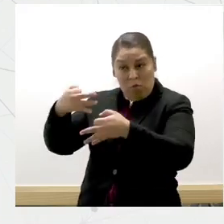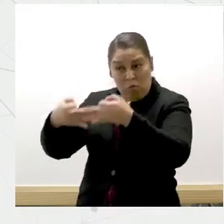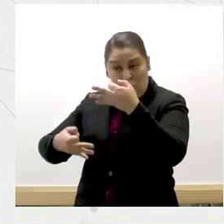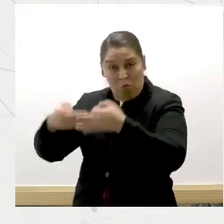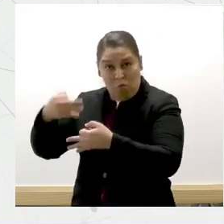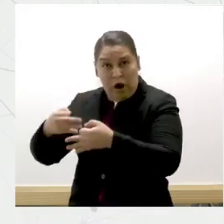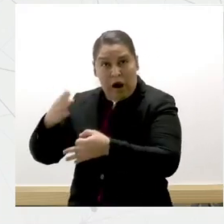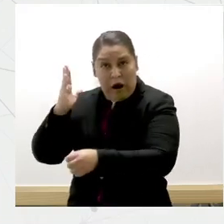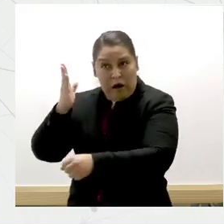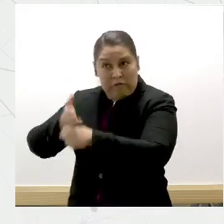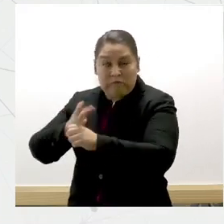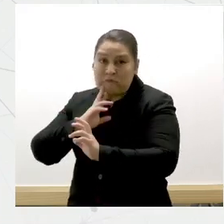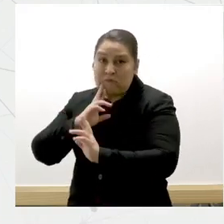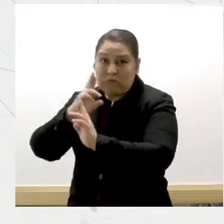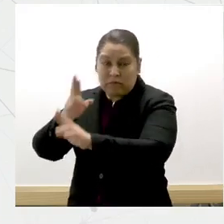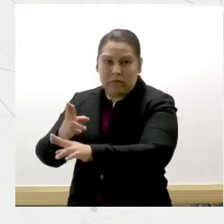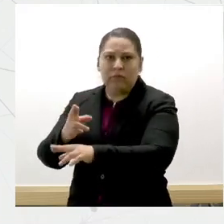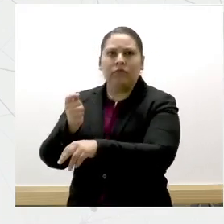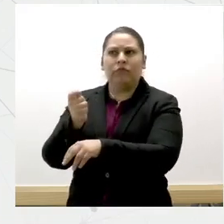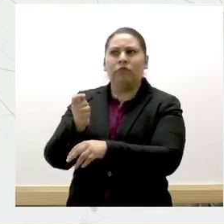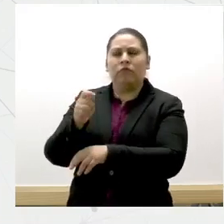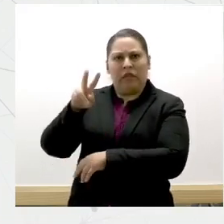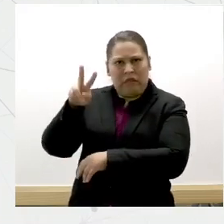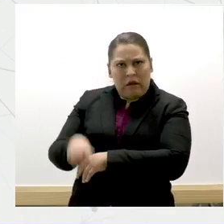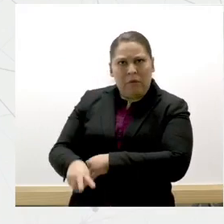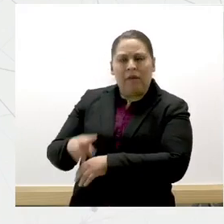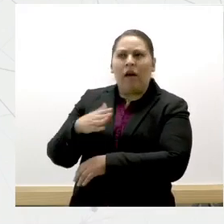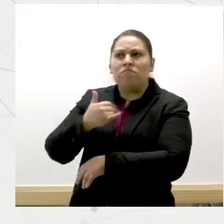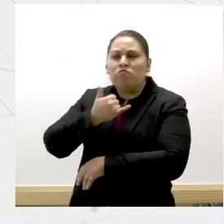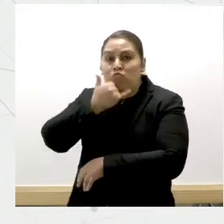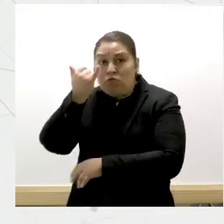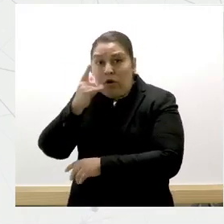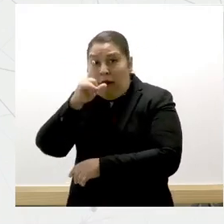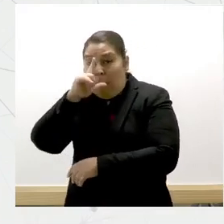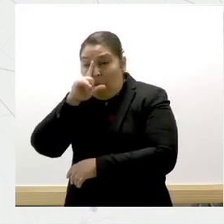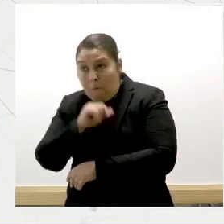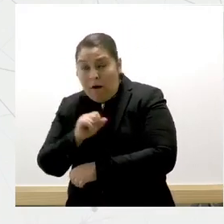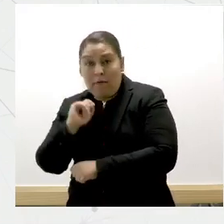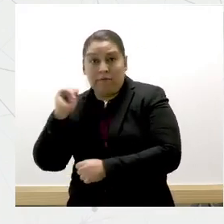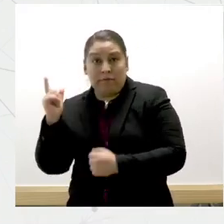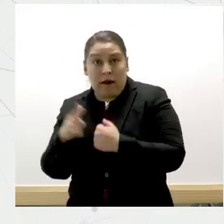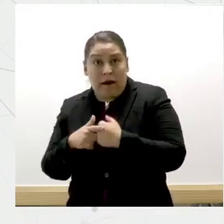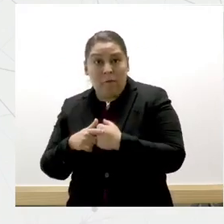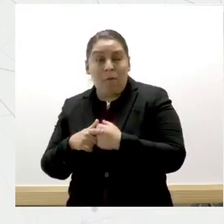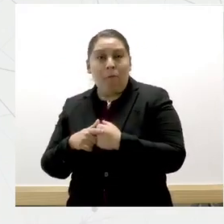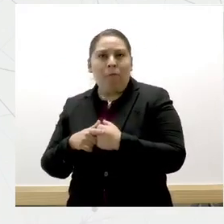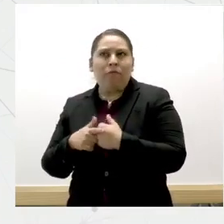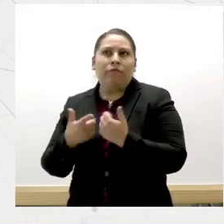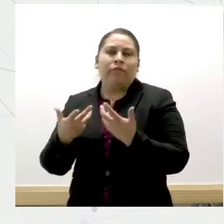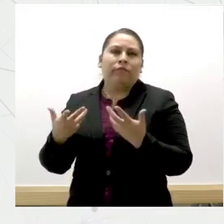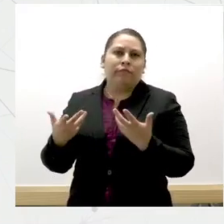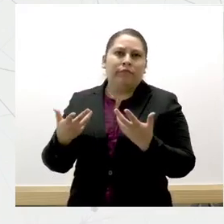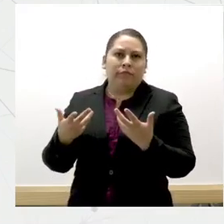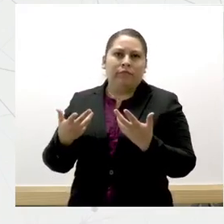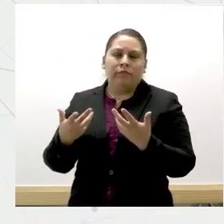un juez puede fallar o puede llevar a cabo una determinada utilización, ¿no?, de sus considerandos,